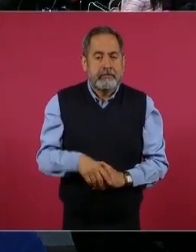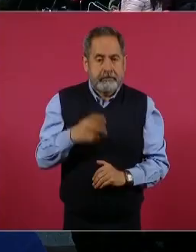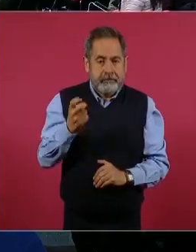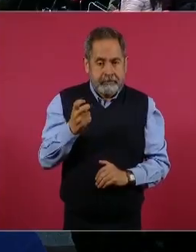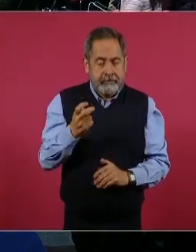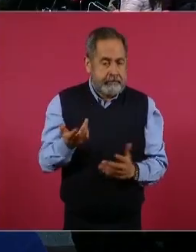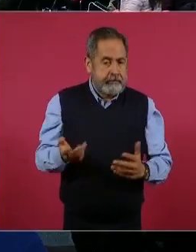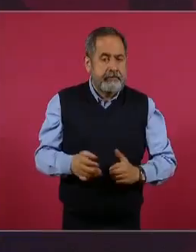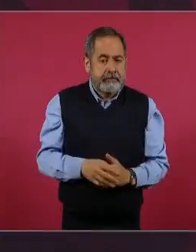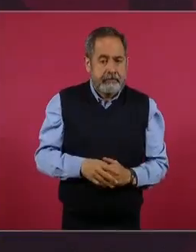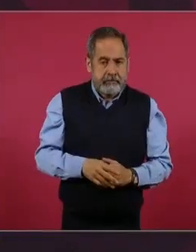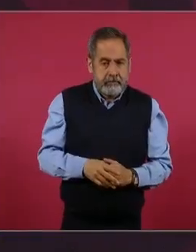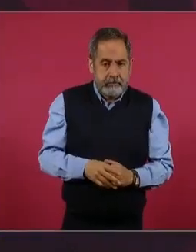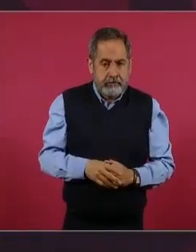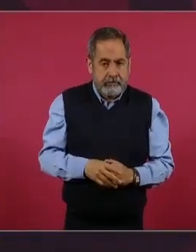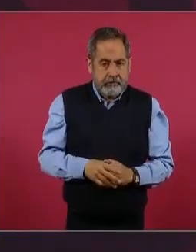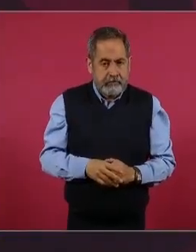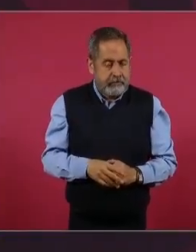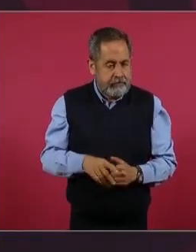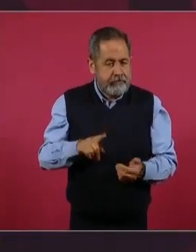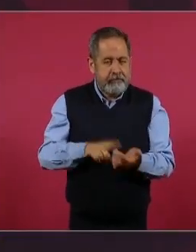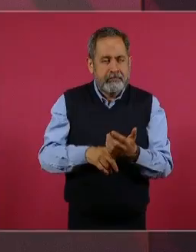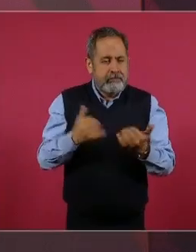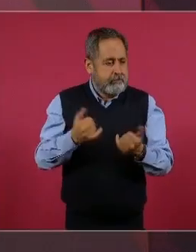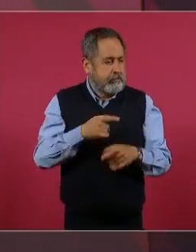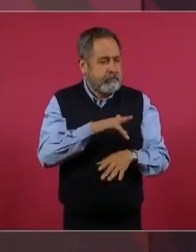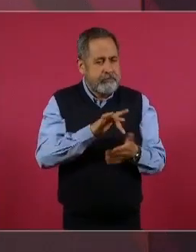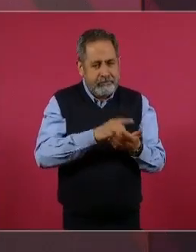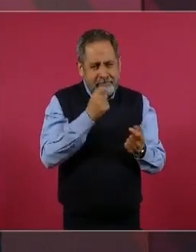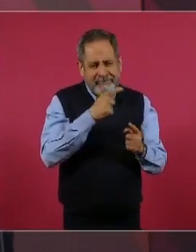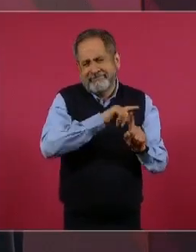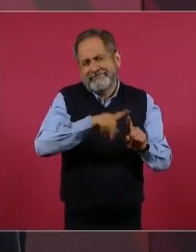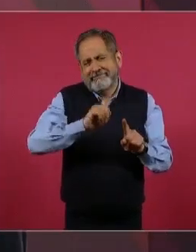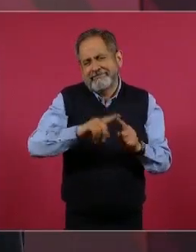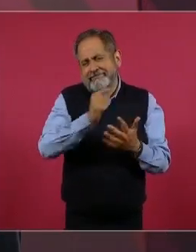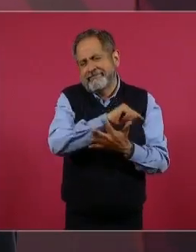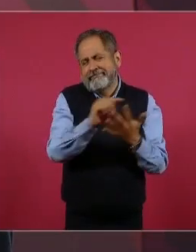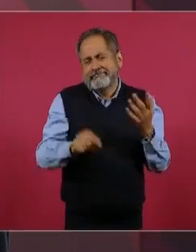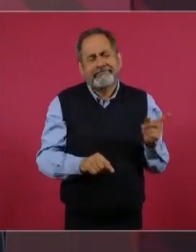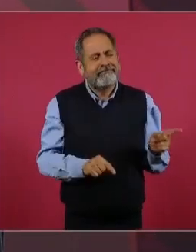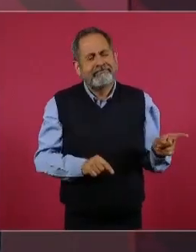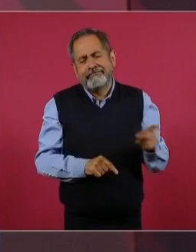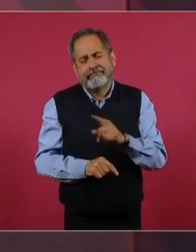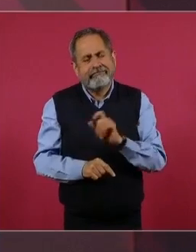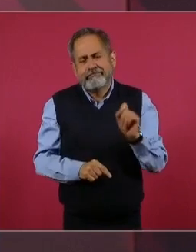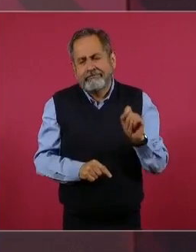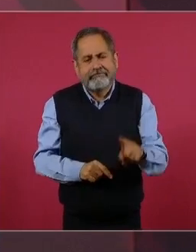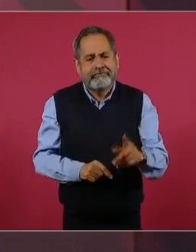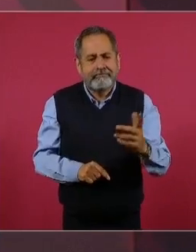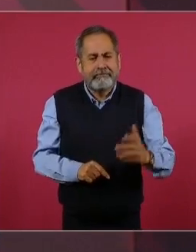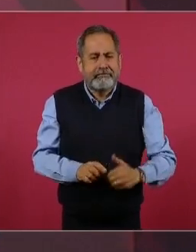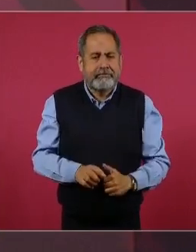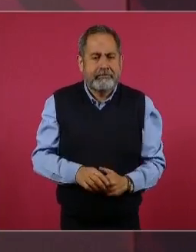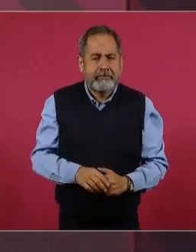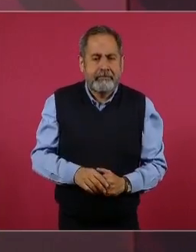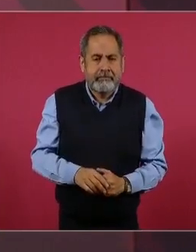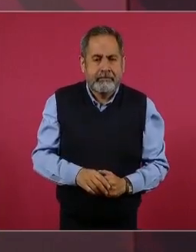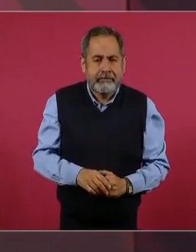Entonces, en lo de negligencias médicas, en todo, ¿sí?